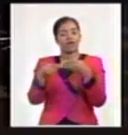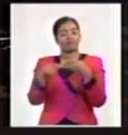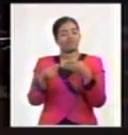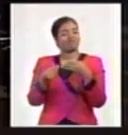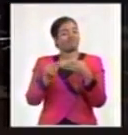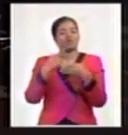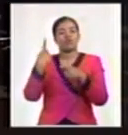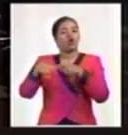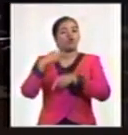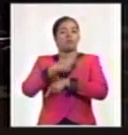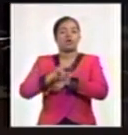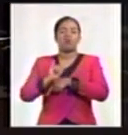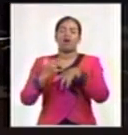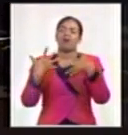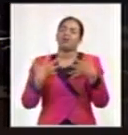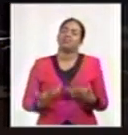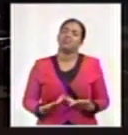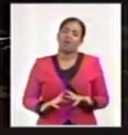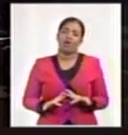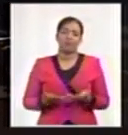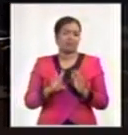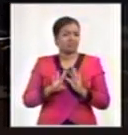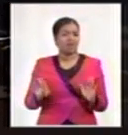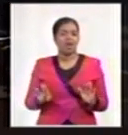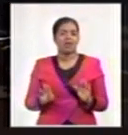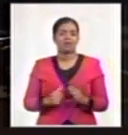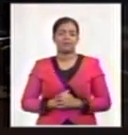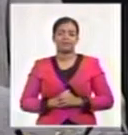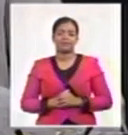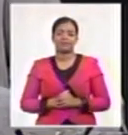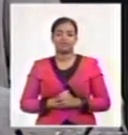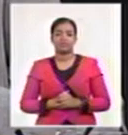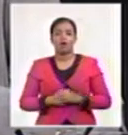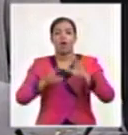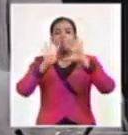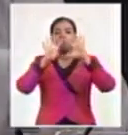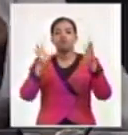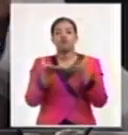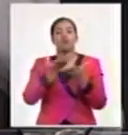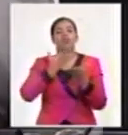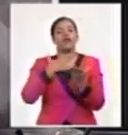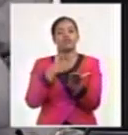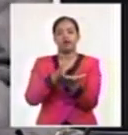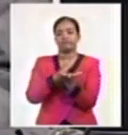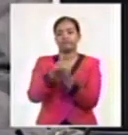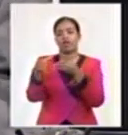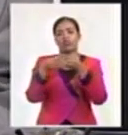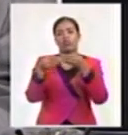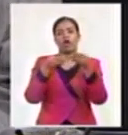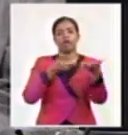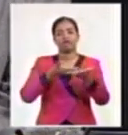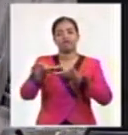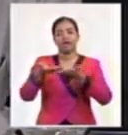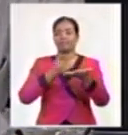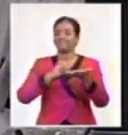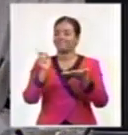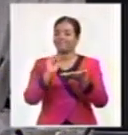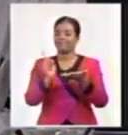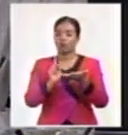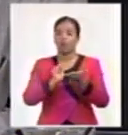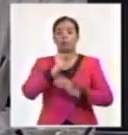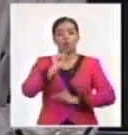O sea, no hay en el mundo disposición a mantener esa situación y se ha creado la coyuntura para romperla.